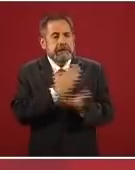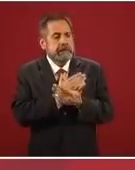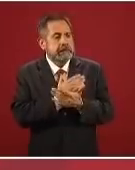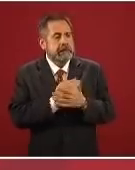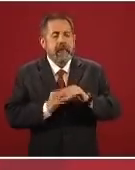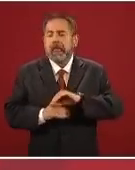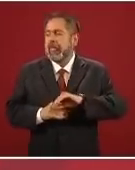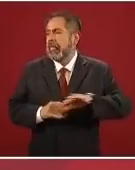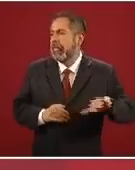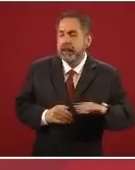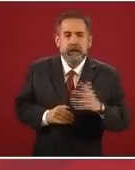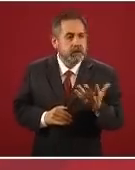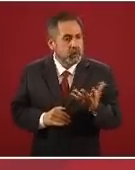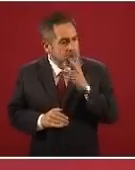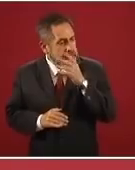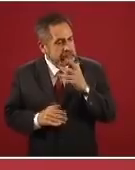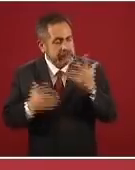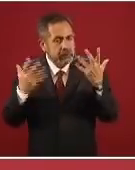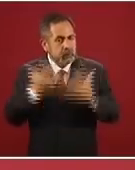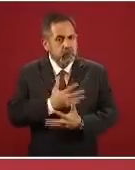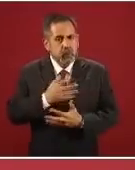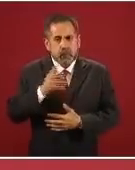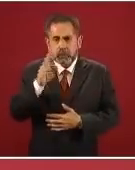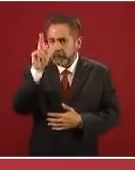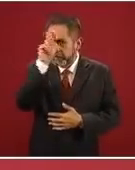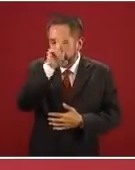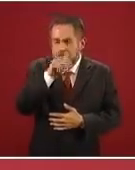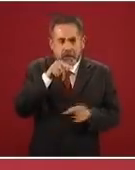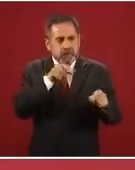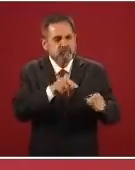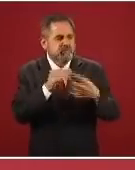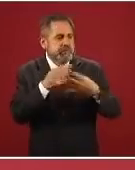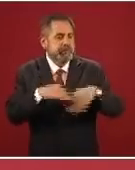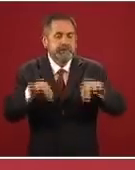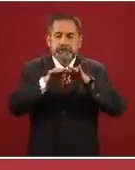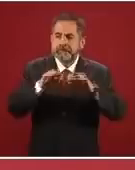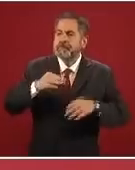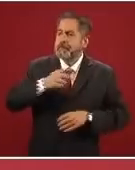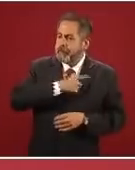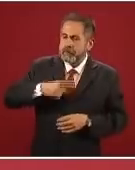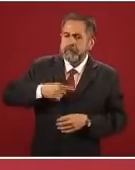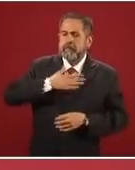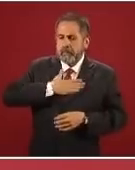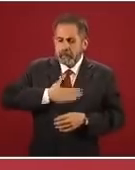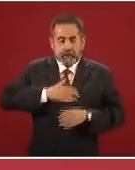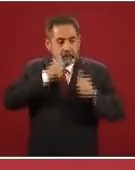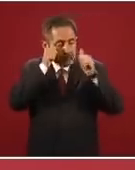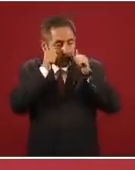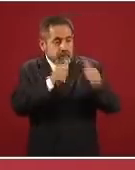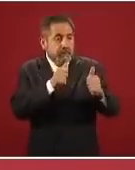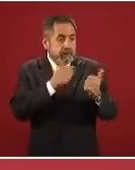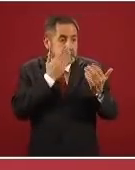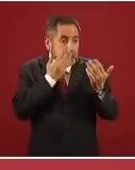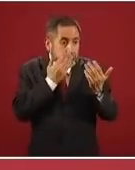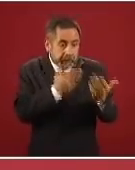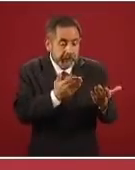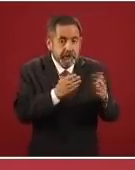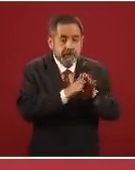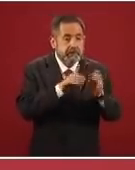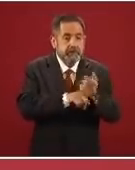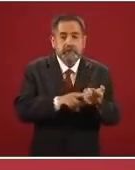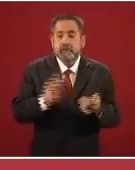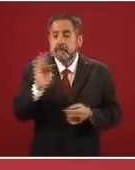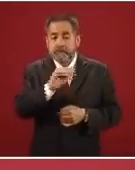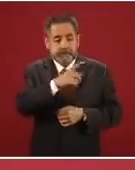un lado, porque es algo que es también fundamental en la justicia. Si no hay justicia para los